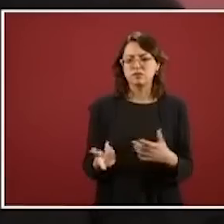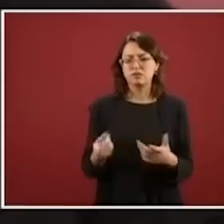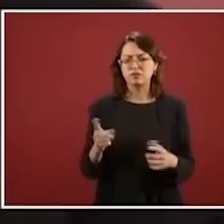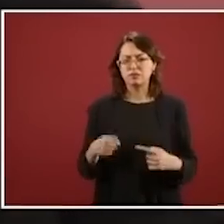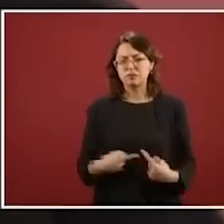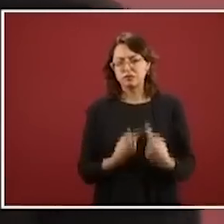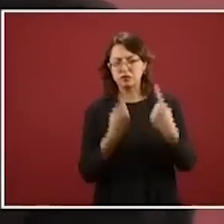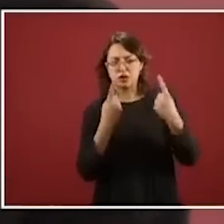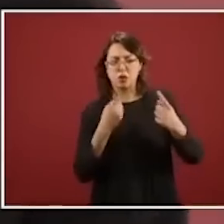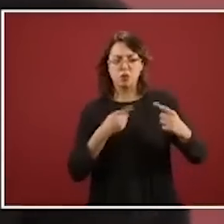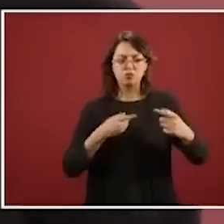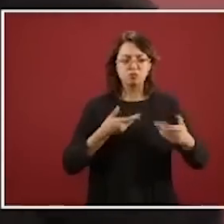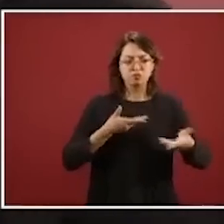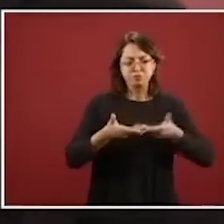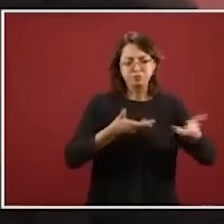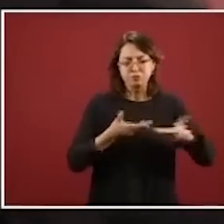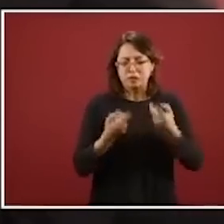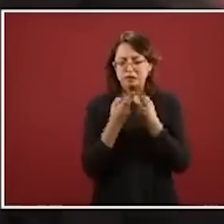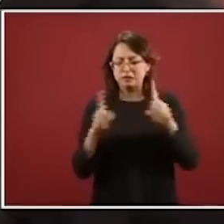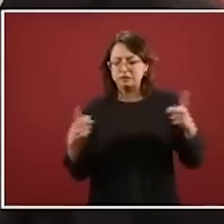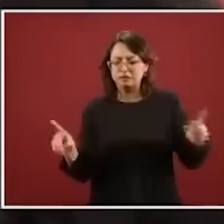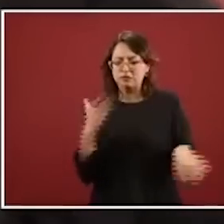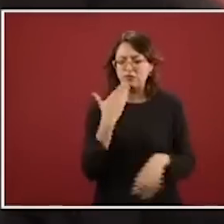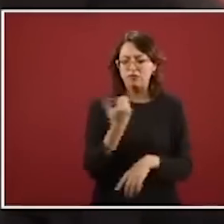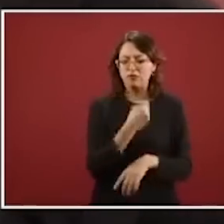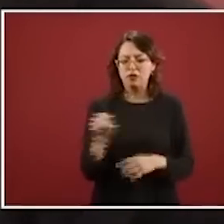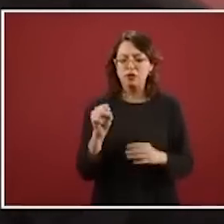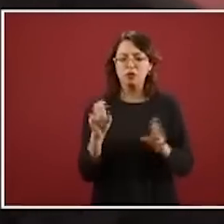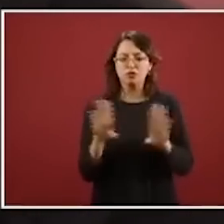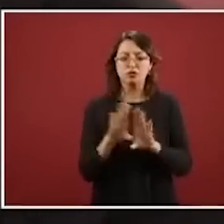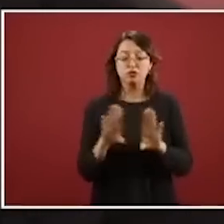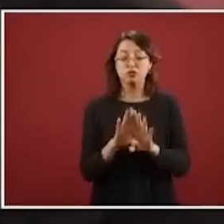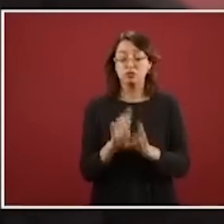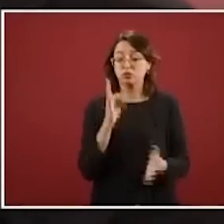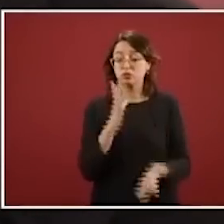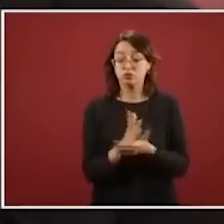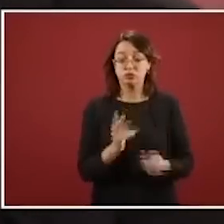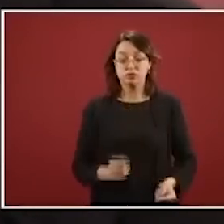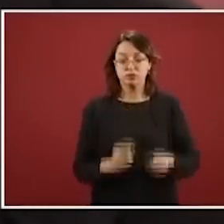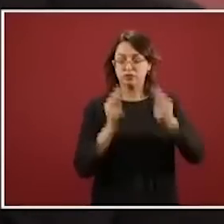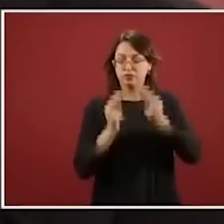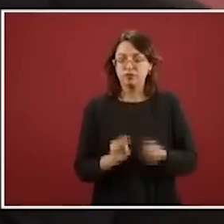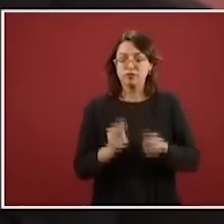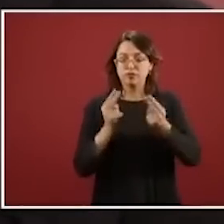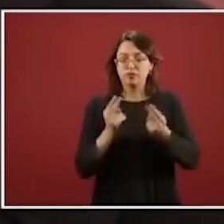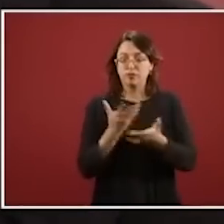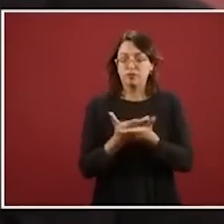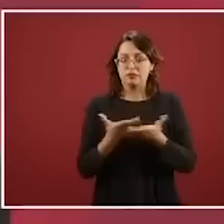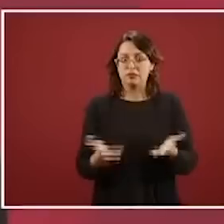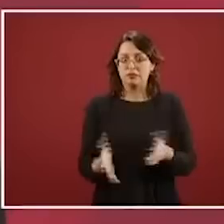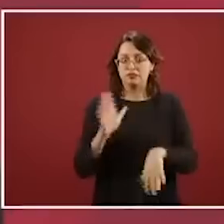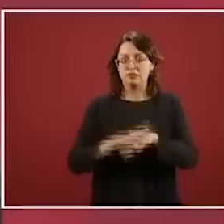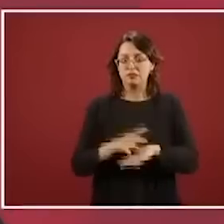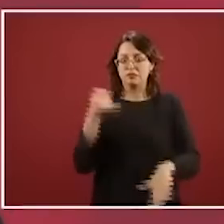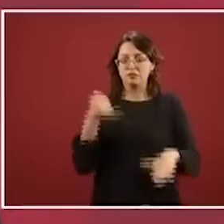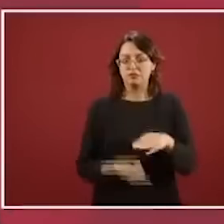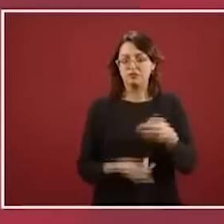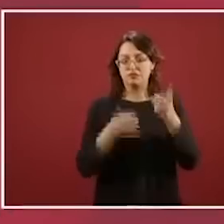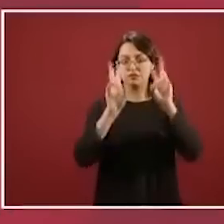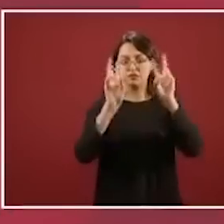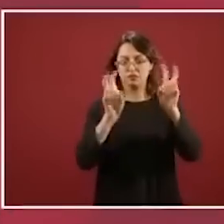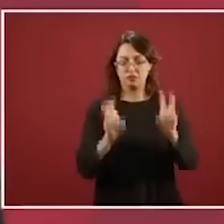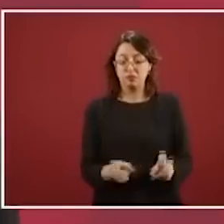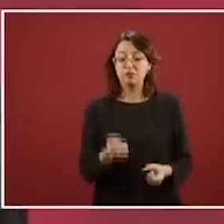controversias. Y ya no serán solo comerciales, ese es el punto. Por eso mencioné los temas. En muchos sí